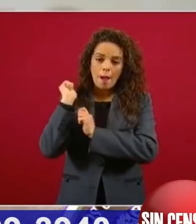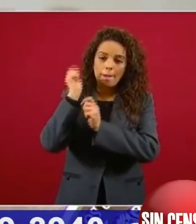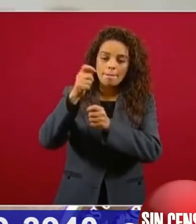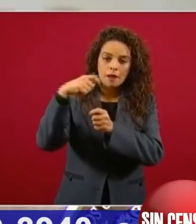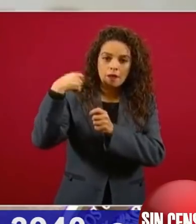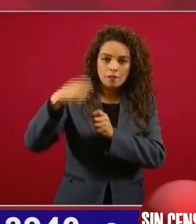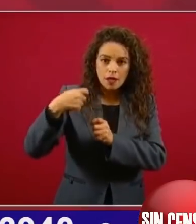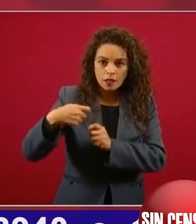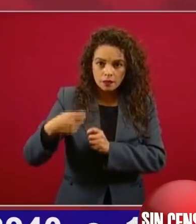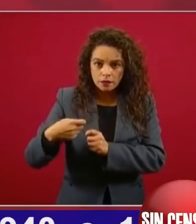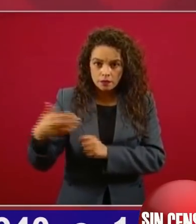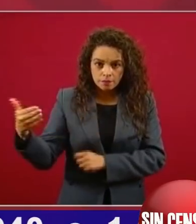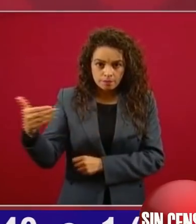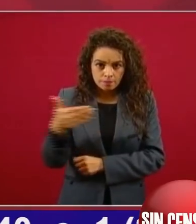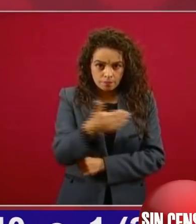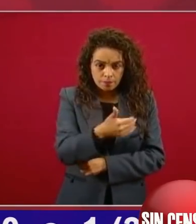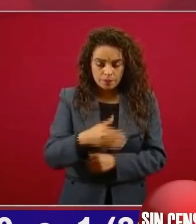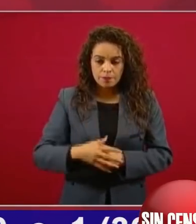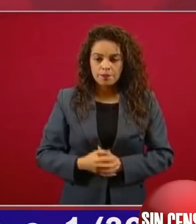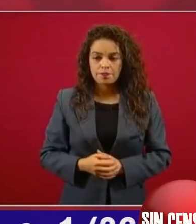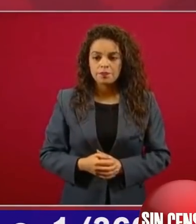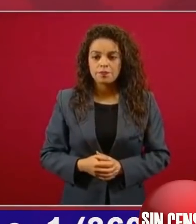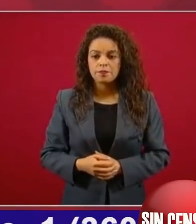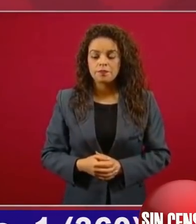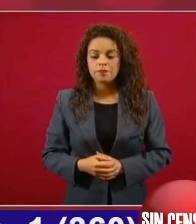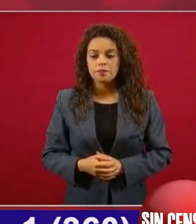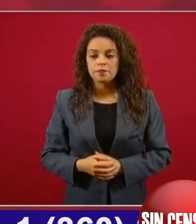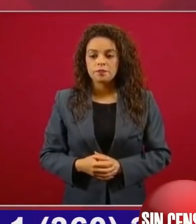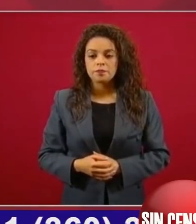El presupuesto contempla